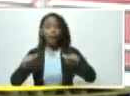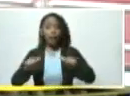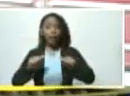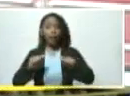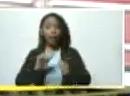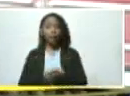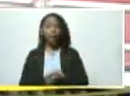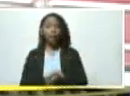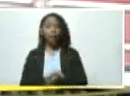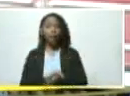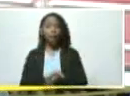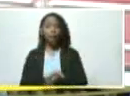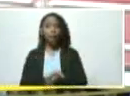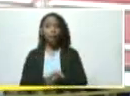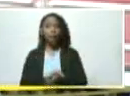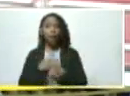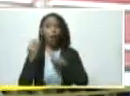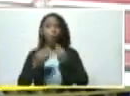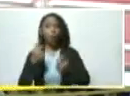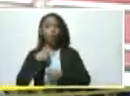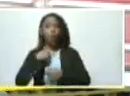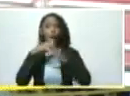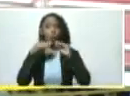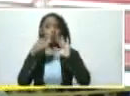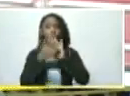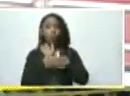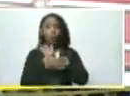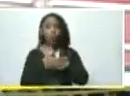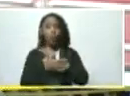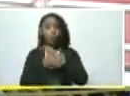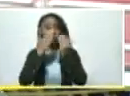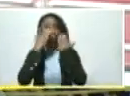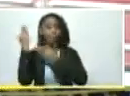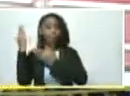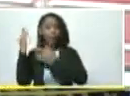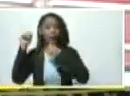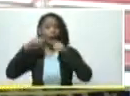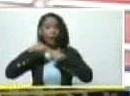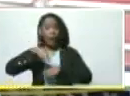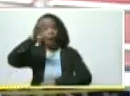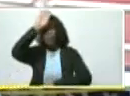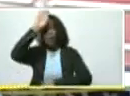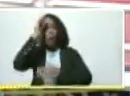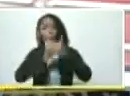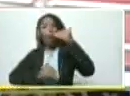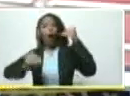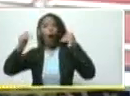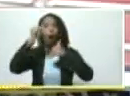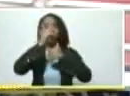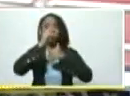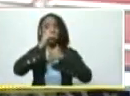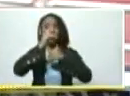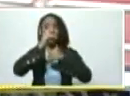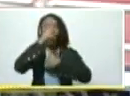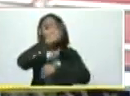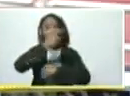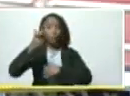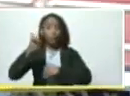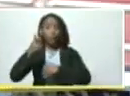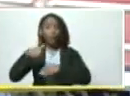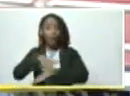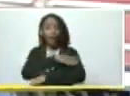territorio. Como estaba hablando yo, fíjate, aquí en La Vega, en los Altos de La Vega, la gente de la calle